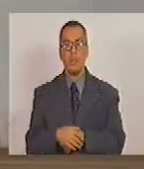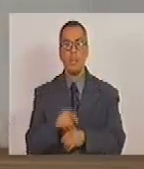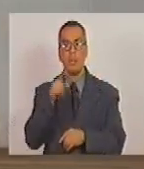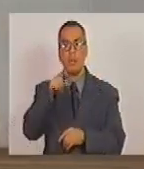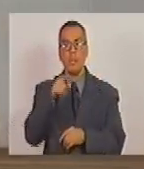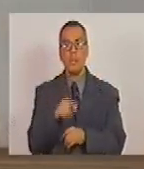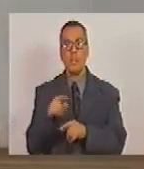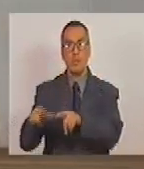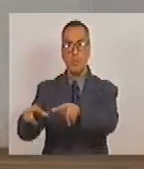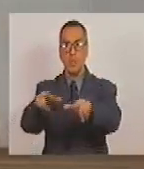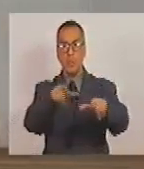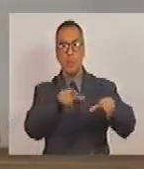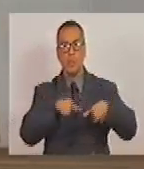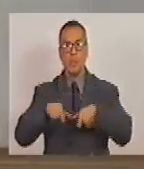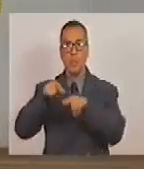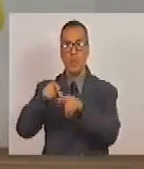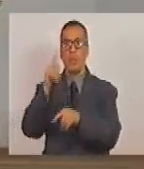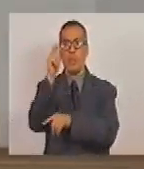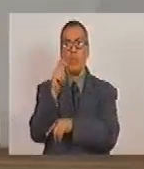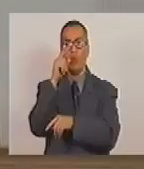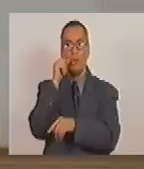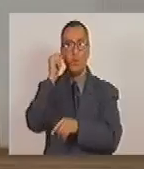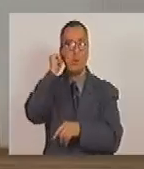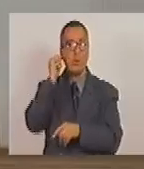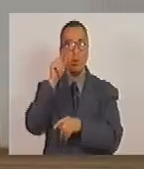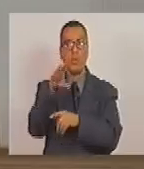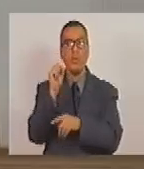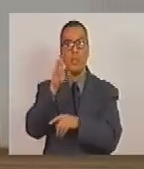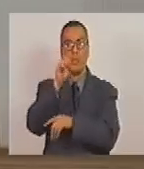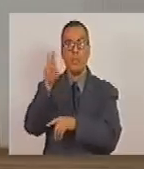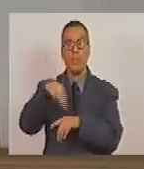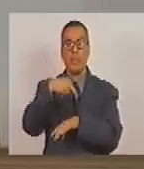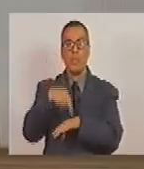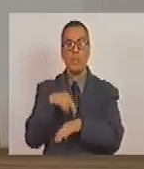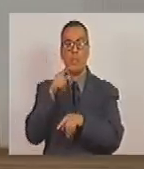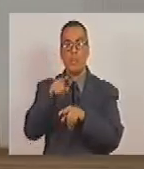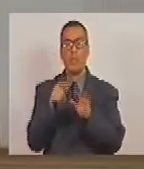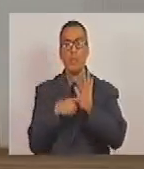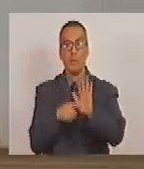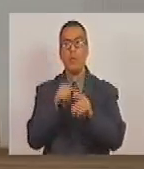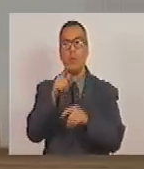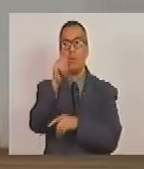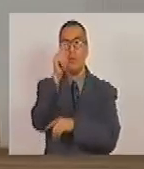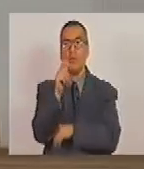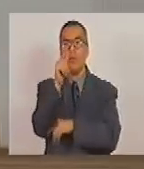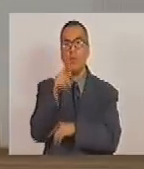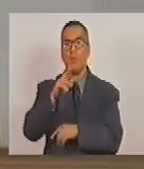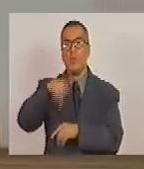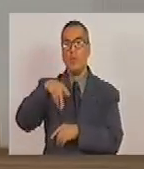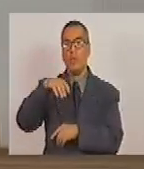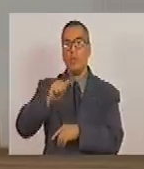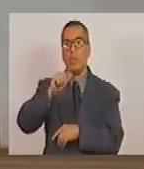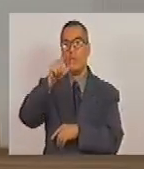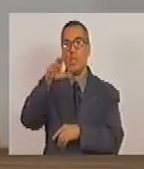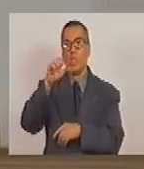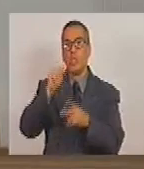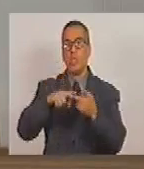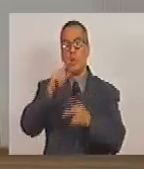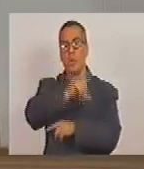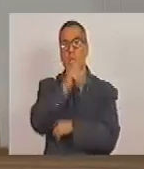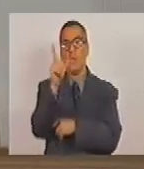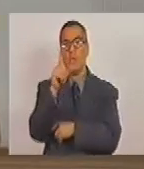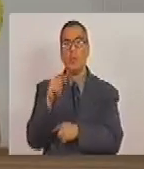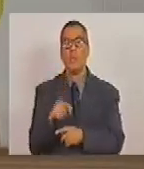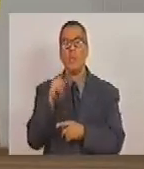este espacio a diputados y diputadas de esta asamblea que estuvieron al frente, la diputada Paola García del Estado Lara,